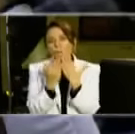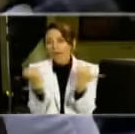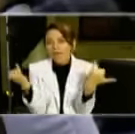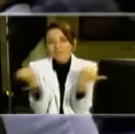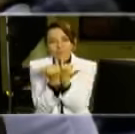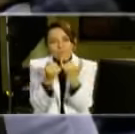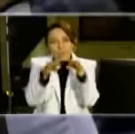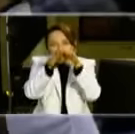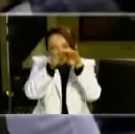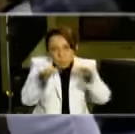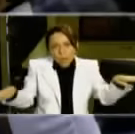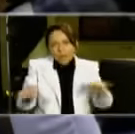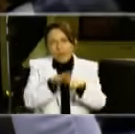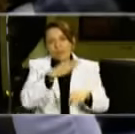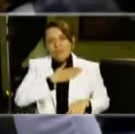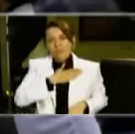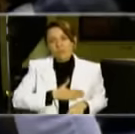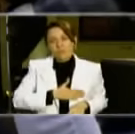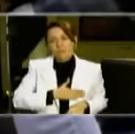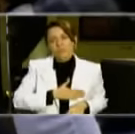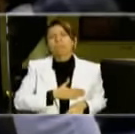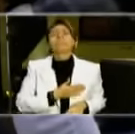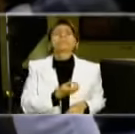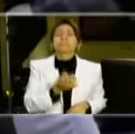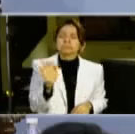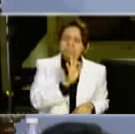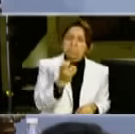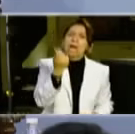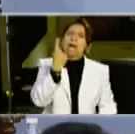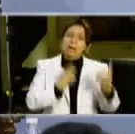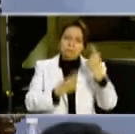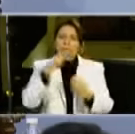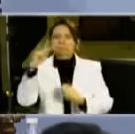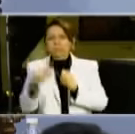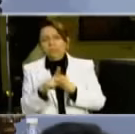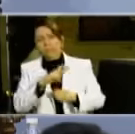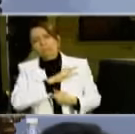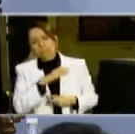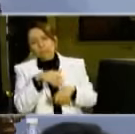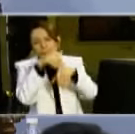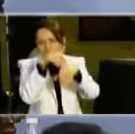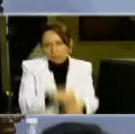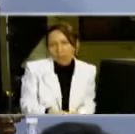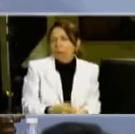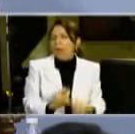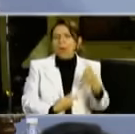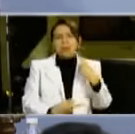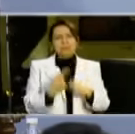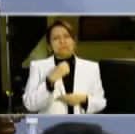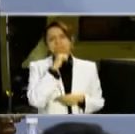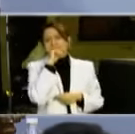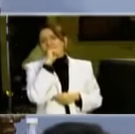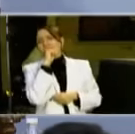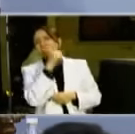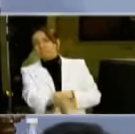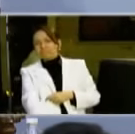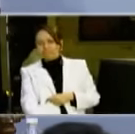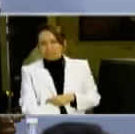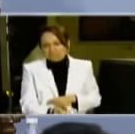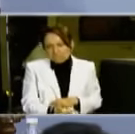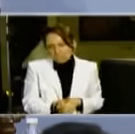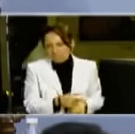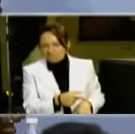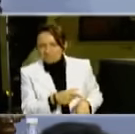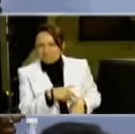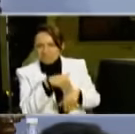pueden cumplir o no cumplir con las decisiones de los organismos internacionales. Hay países que no cumplen con las decisiones de los